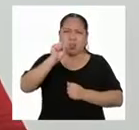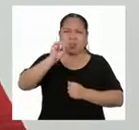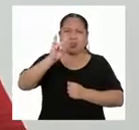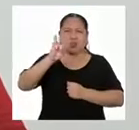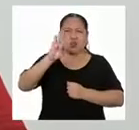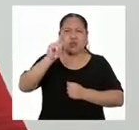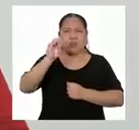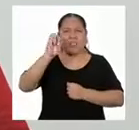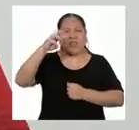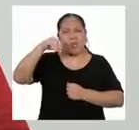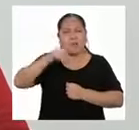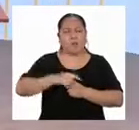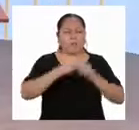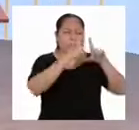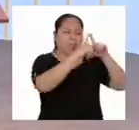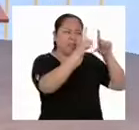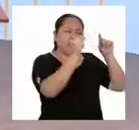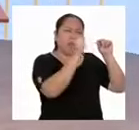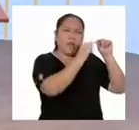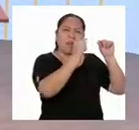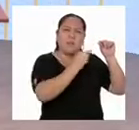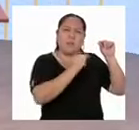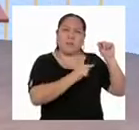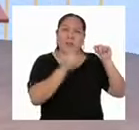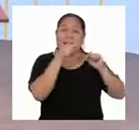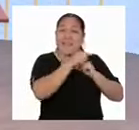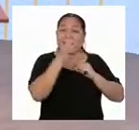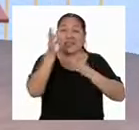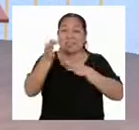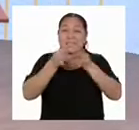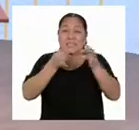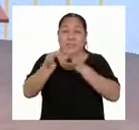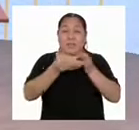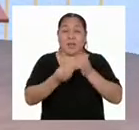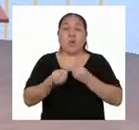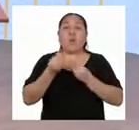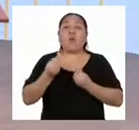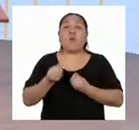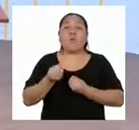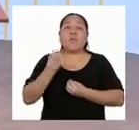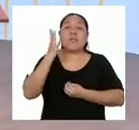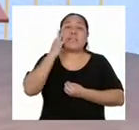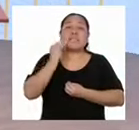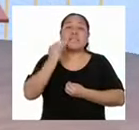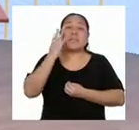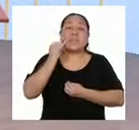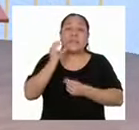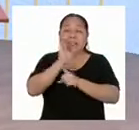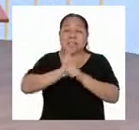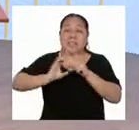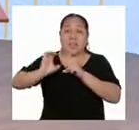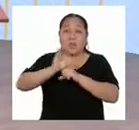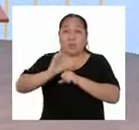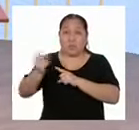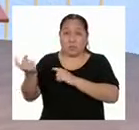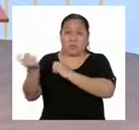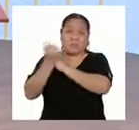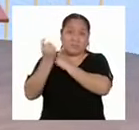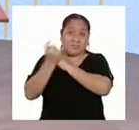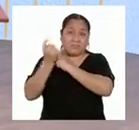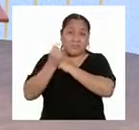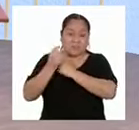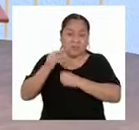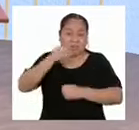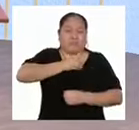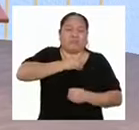Efectivamente. ¿De qué trata el párrafo? Está explicando cómo las experiencias culturales lo fueron marcando desde su niñez y